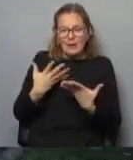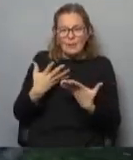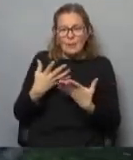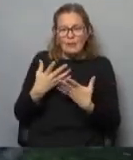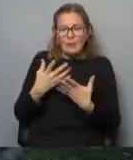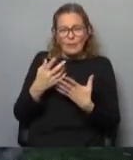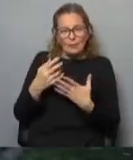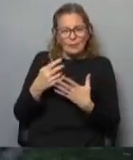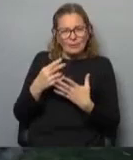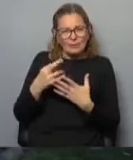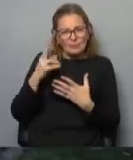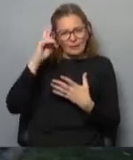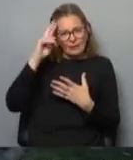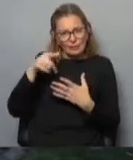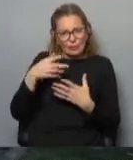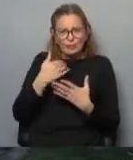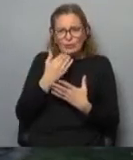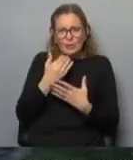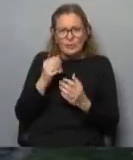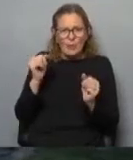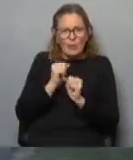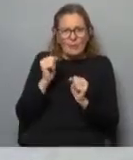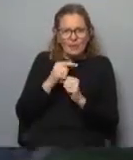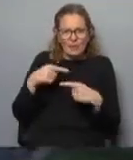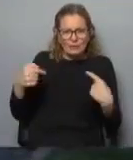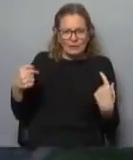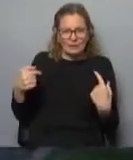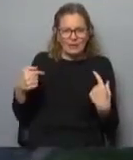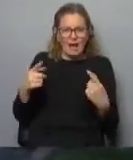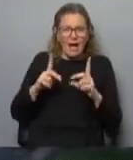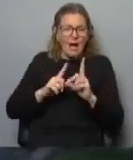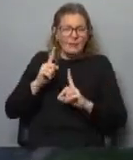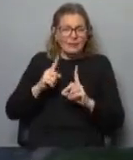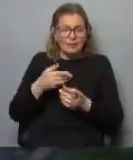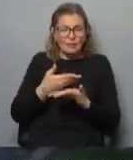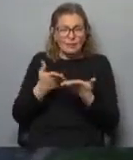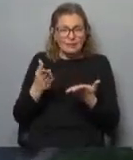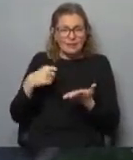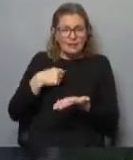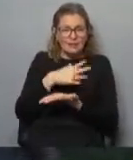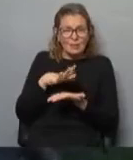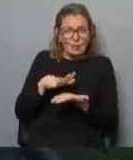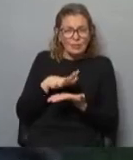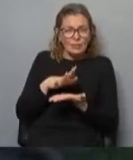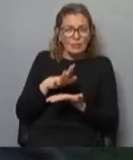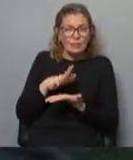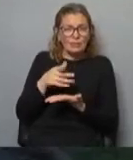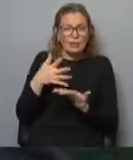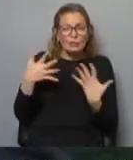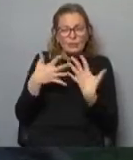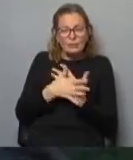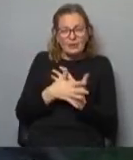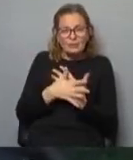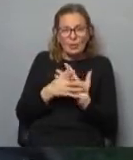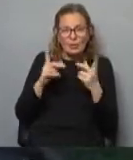racionalmente muchas de nuestras reacciones nuestros miedos etcétera a veces con este tipo de situaciones de padecimientos o de